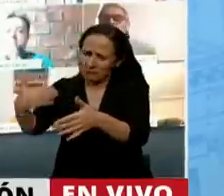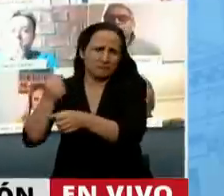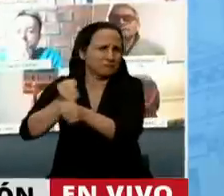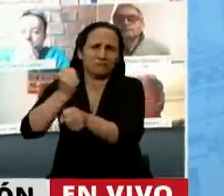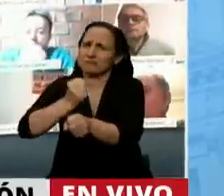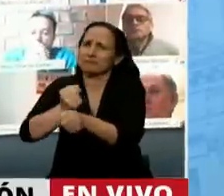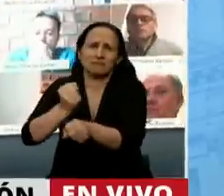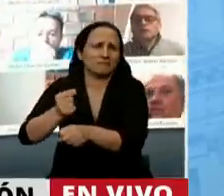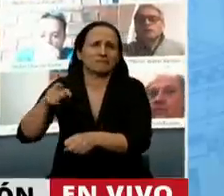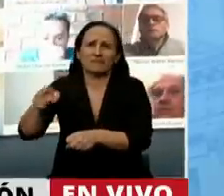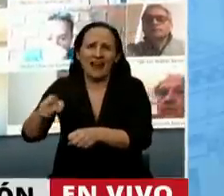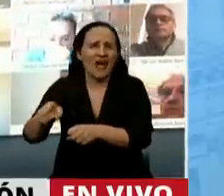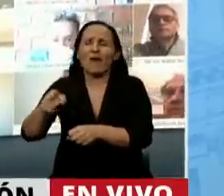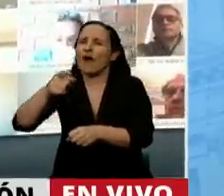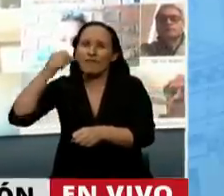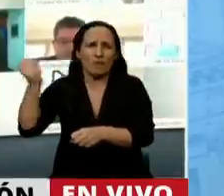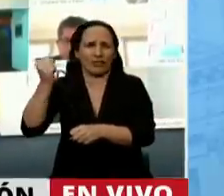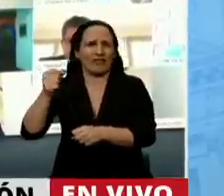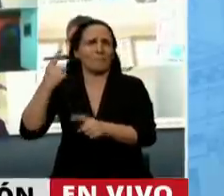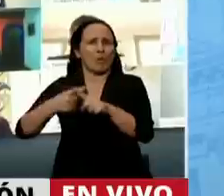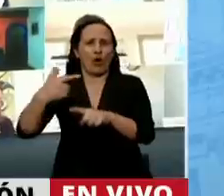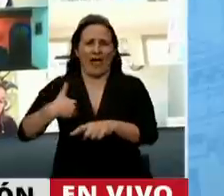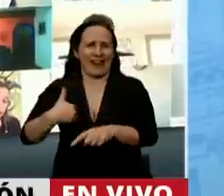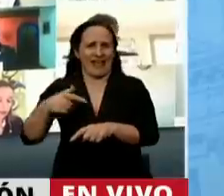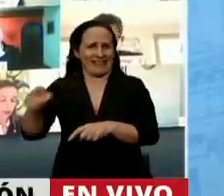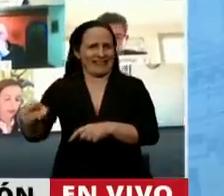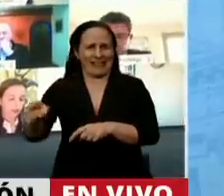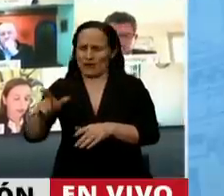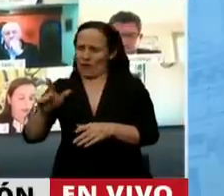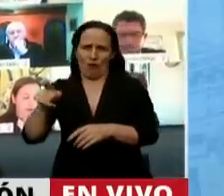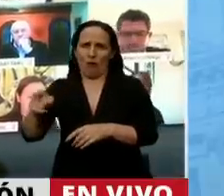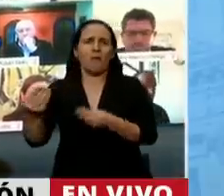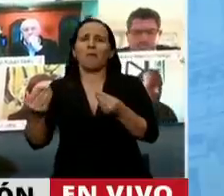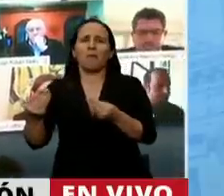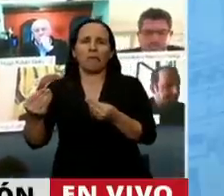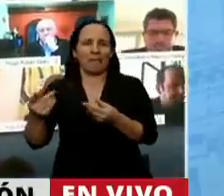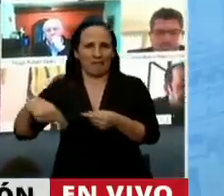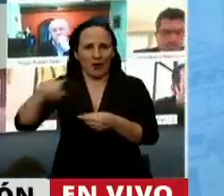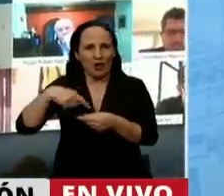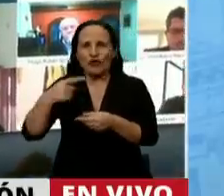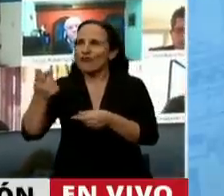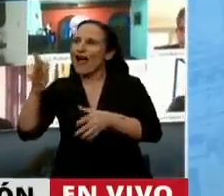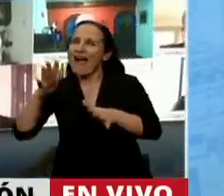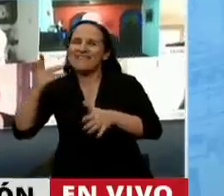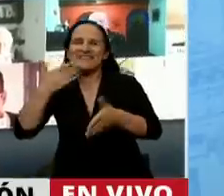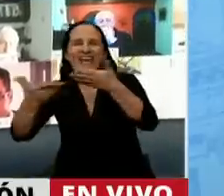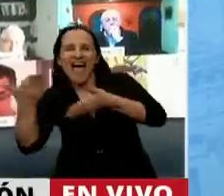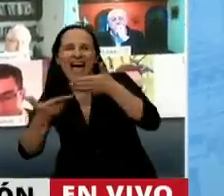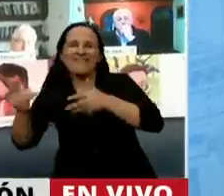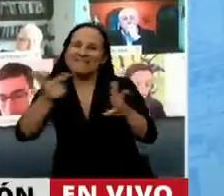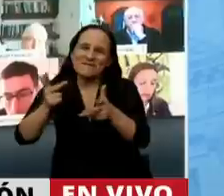trabajo realmente patriota, muy honroso para quienes tenemos la posibilidad de intercambiar opiniones con